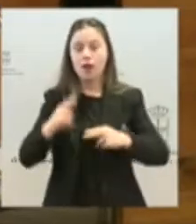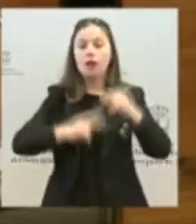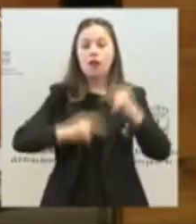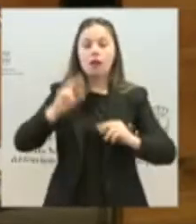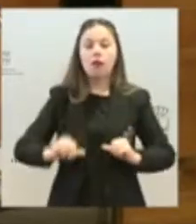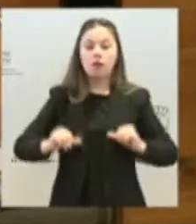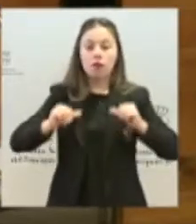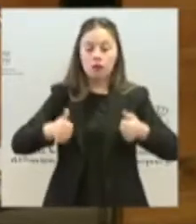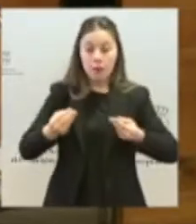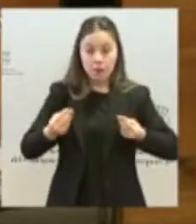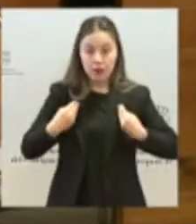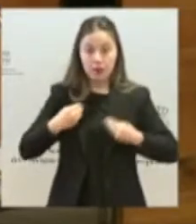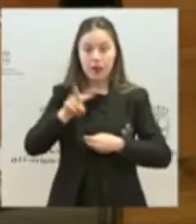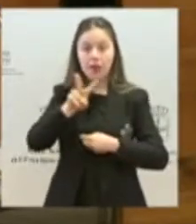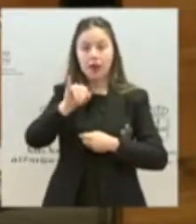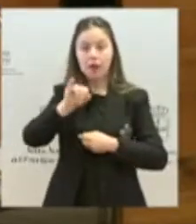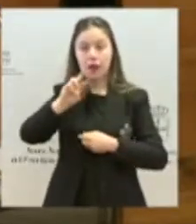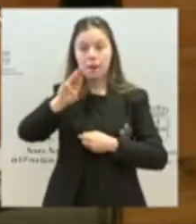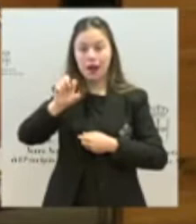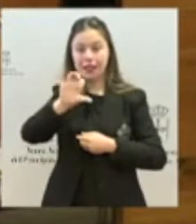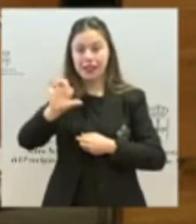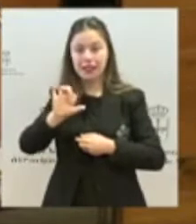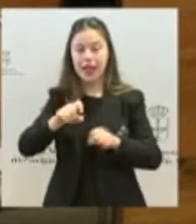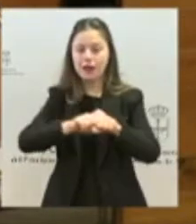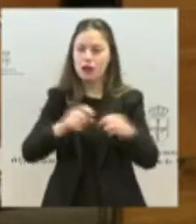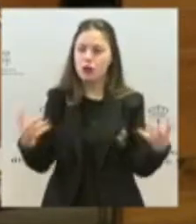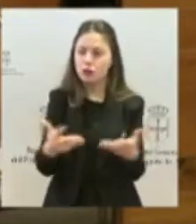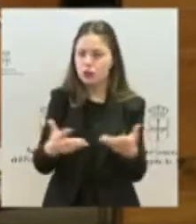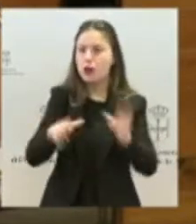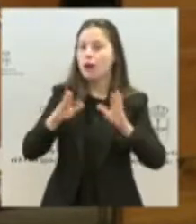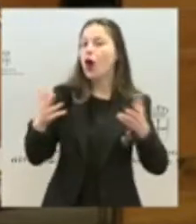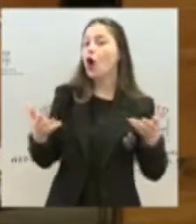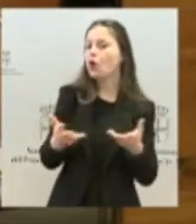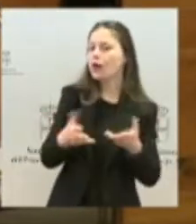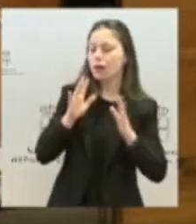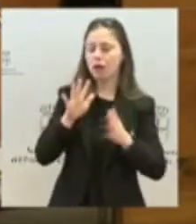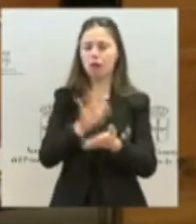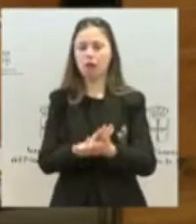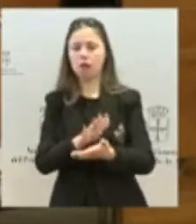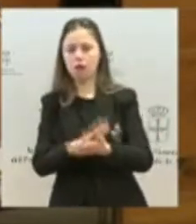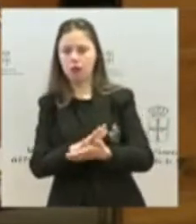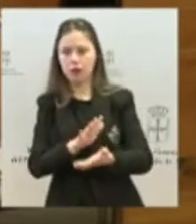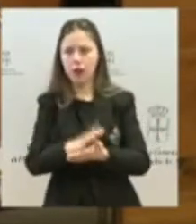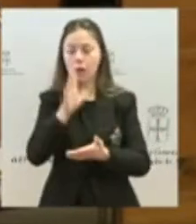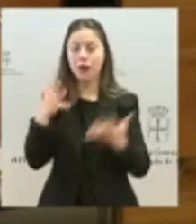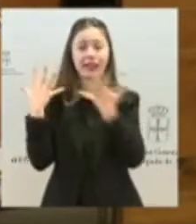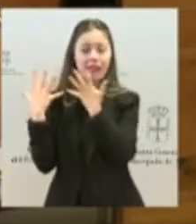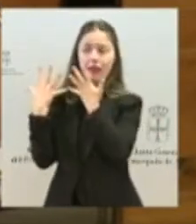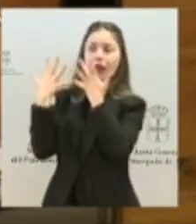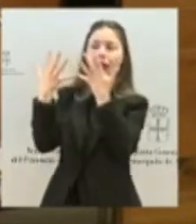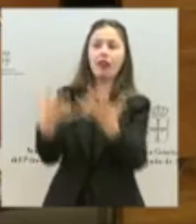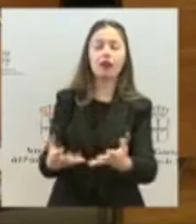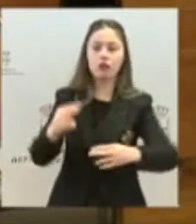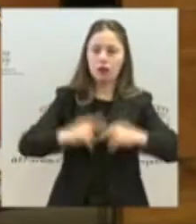con carácter de urgencia, eso sí, con urgencia pero sin prisa, porque llevan más de 10 años construyéndose. Mientras tanto,